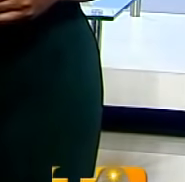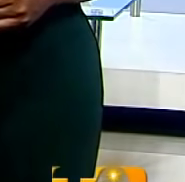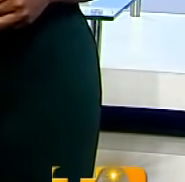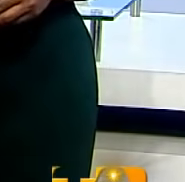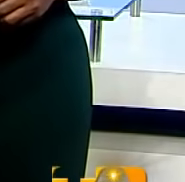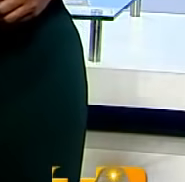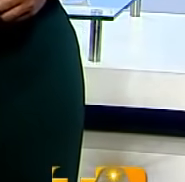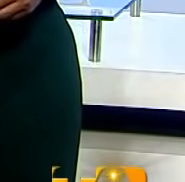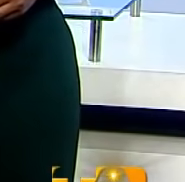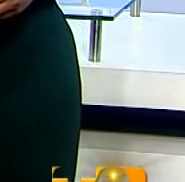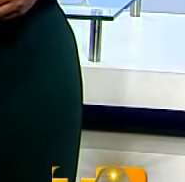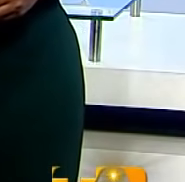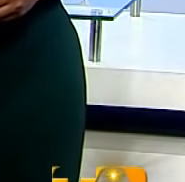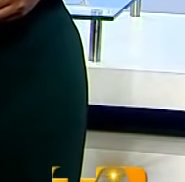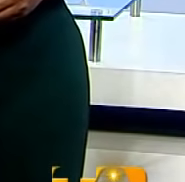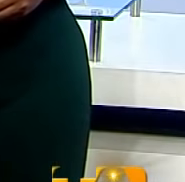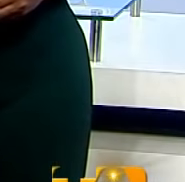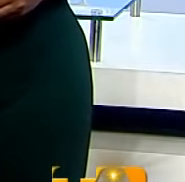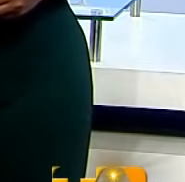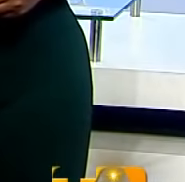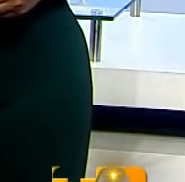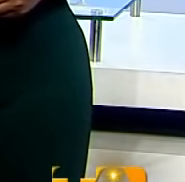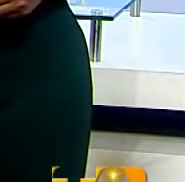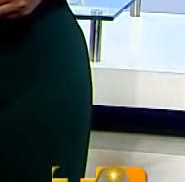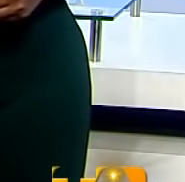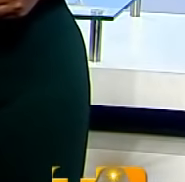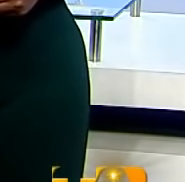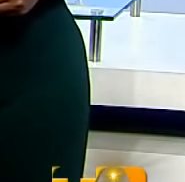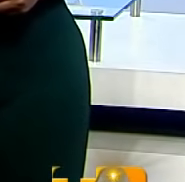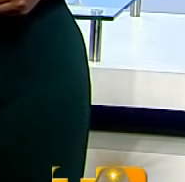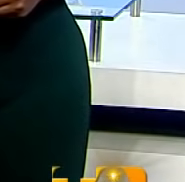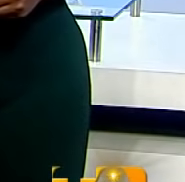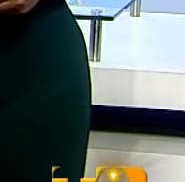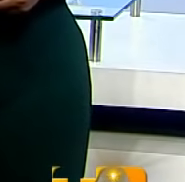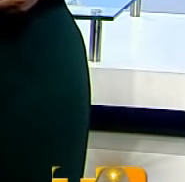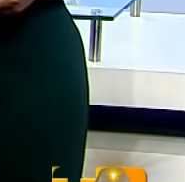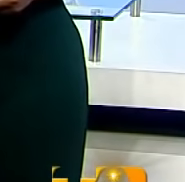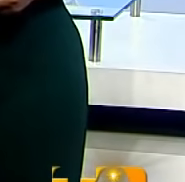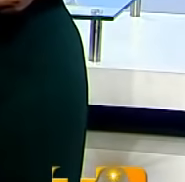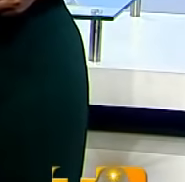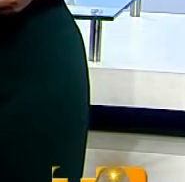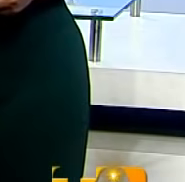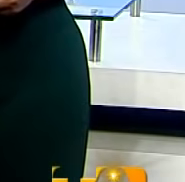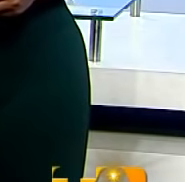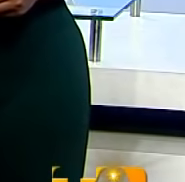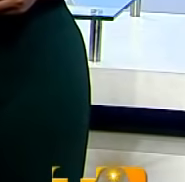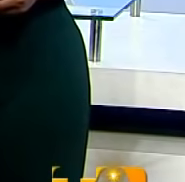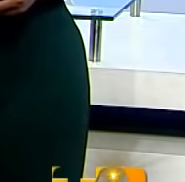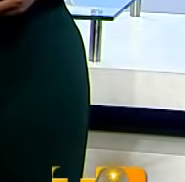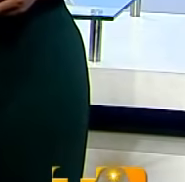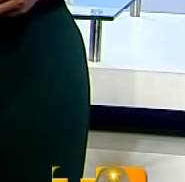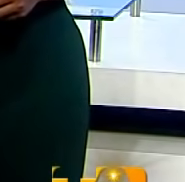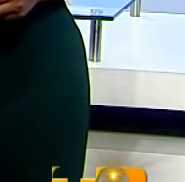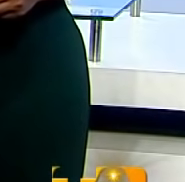todos. De todo corazón por su compañía. Nosotros ya tenemos a nuestro COVID-19 para quemarlo, ya lo vieron desde tempranito y con